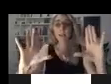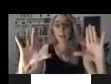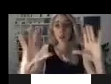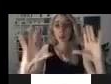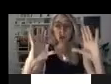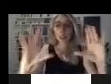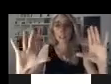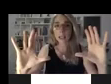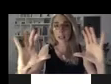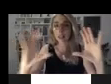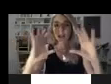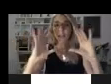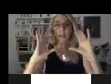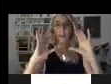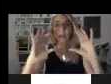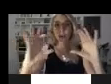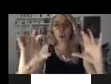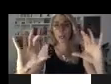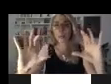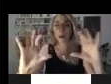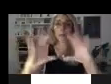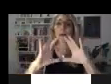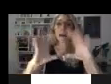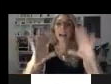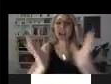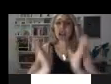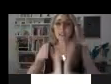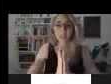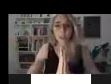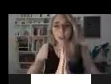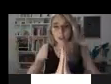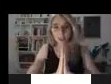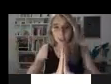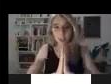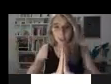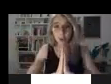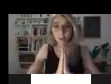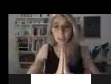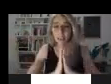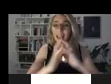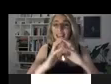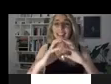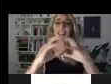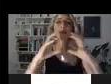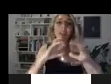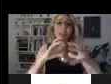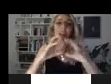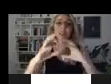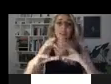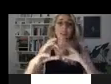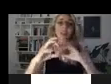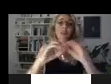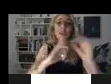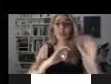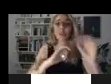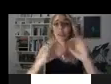Acá podemos pensar el mapa más en términos de Iberoamérica, de